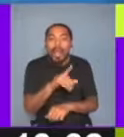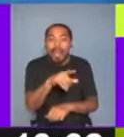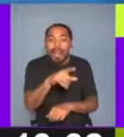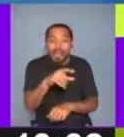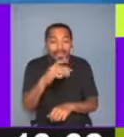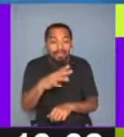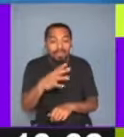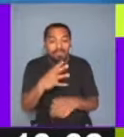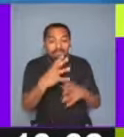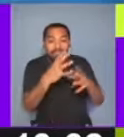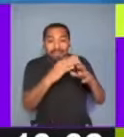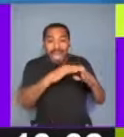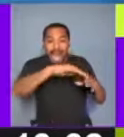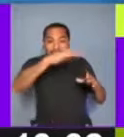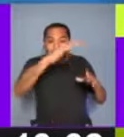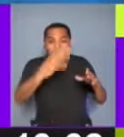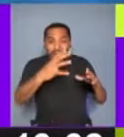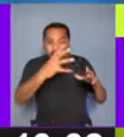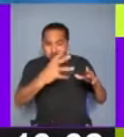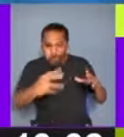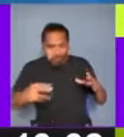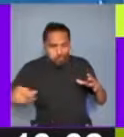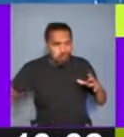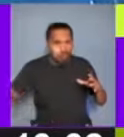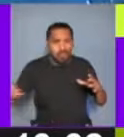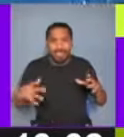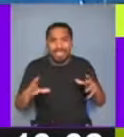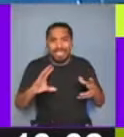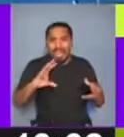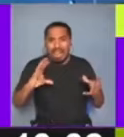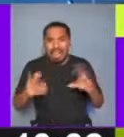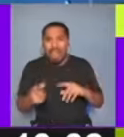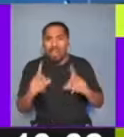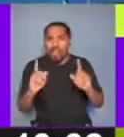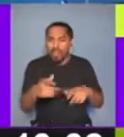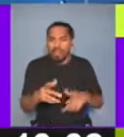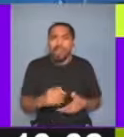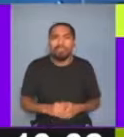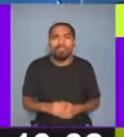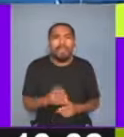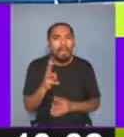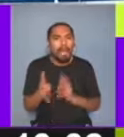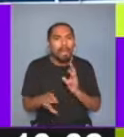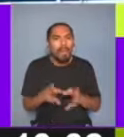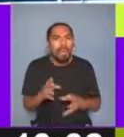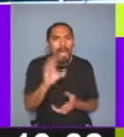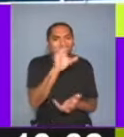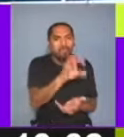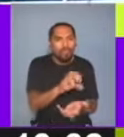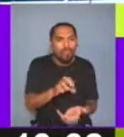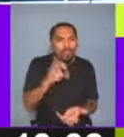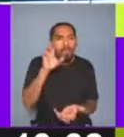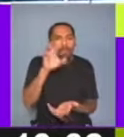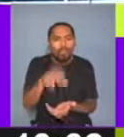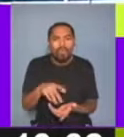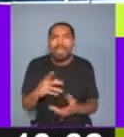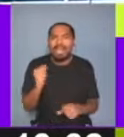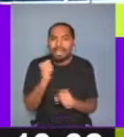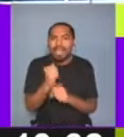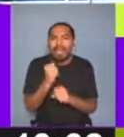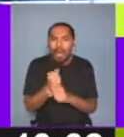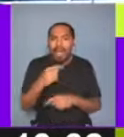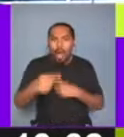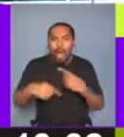árido sino con árboles ahí se ha trabajado con las máquinas viales de vialidad de la provincia haciendo este primero estaba un